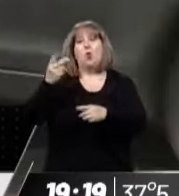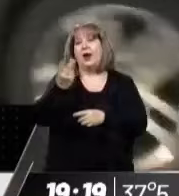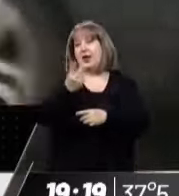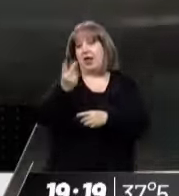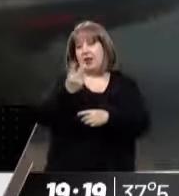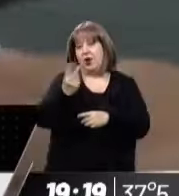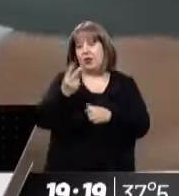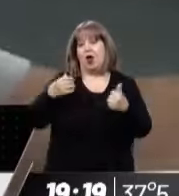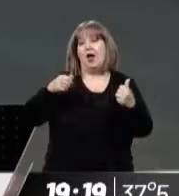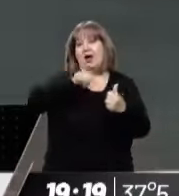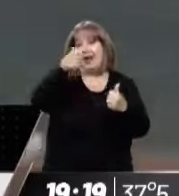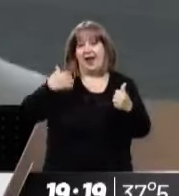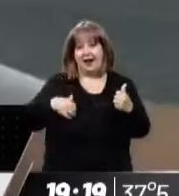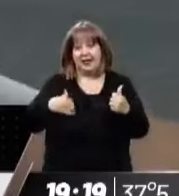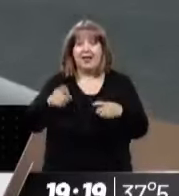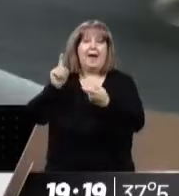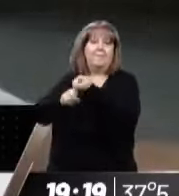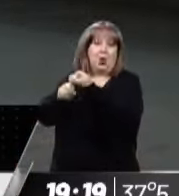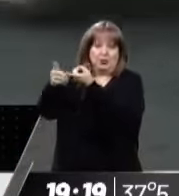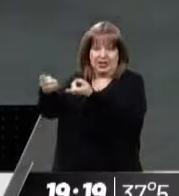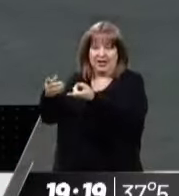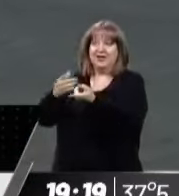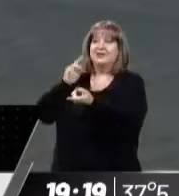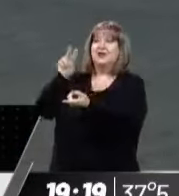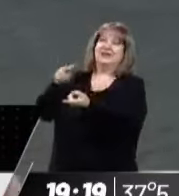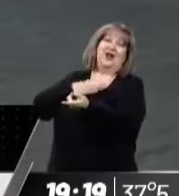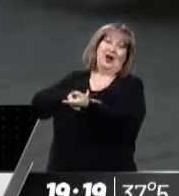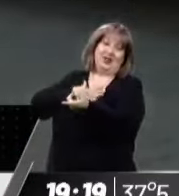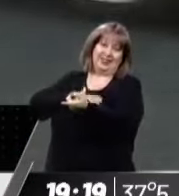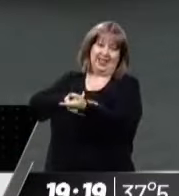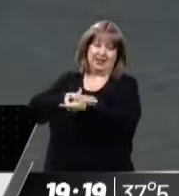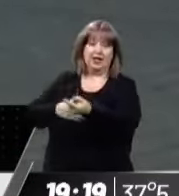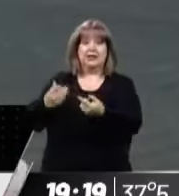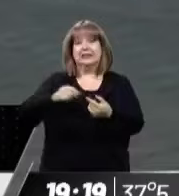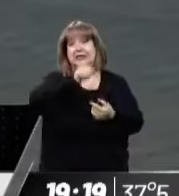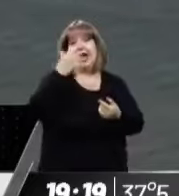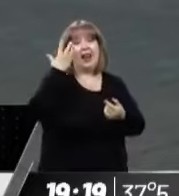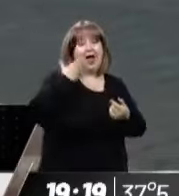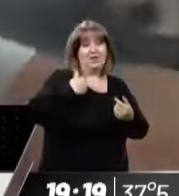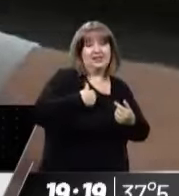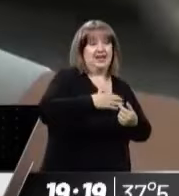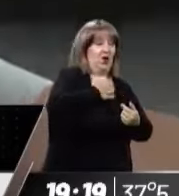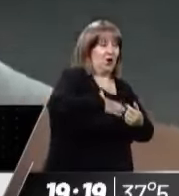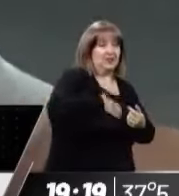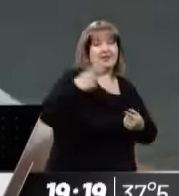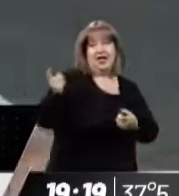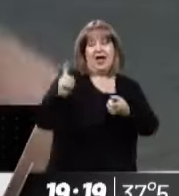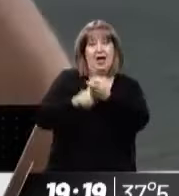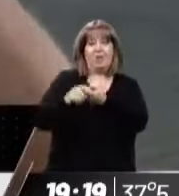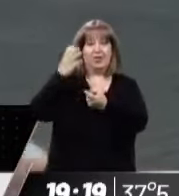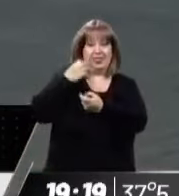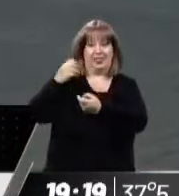Ah. Que gane Argentina, mi esposa estará feliz, yo estaré feliz. Si gana Francia, estaré feliz, ella no,